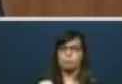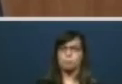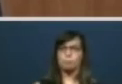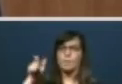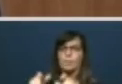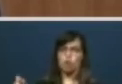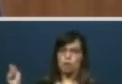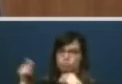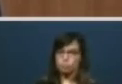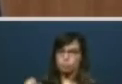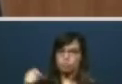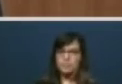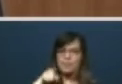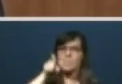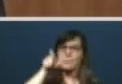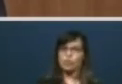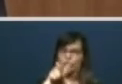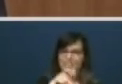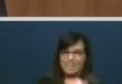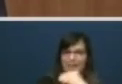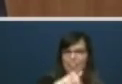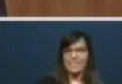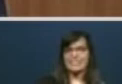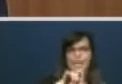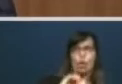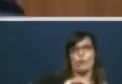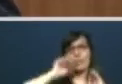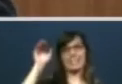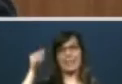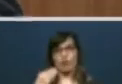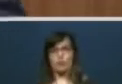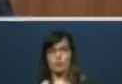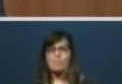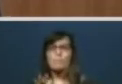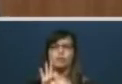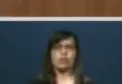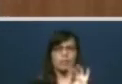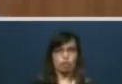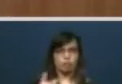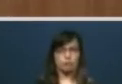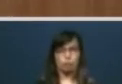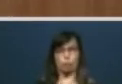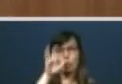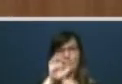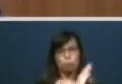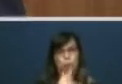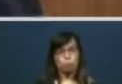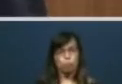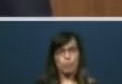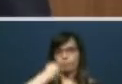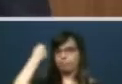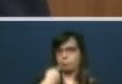castellana y la iglesia en el exterior y también ordenación del territorio porque nuestro estatuto de autonomía' mandata